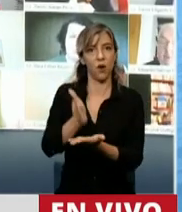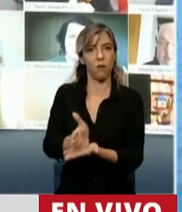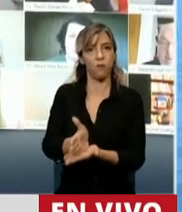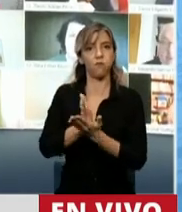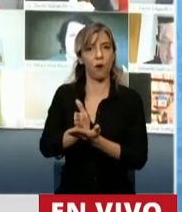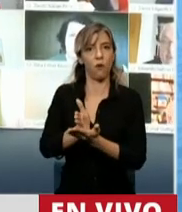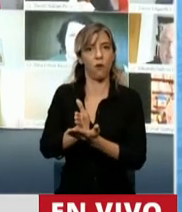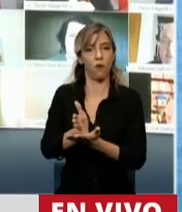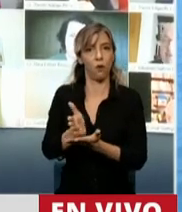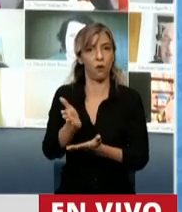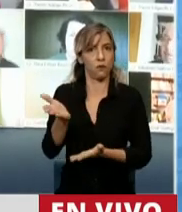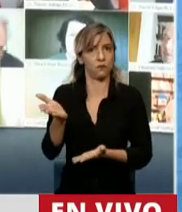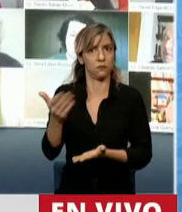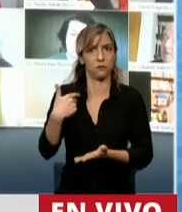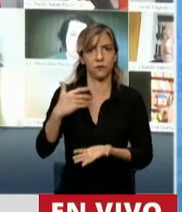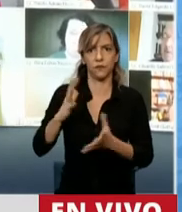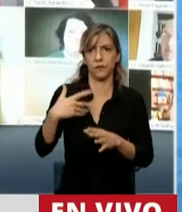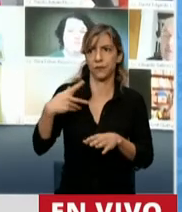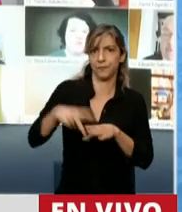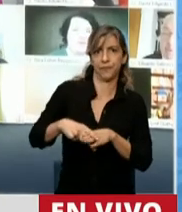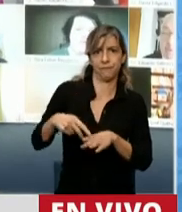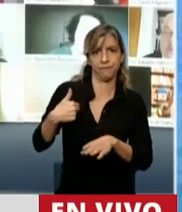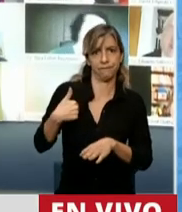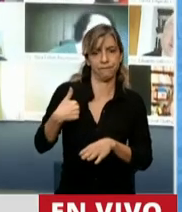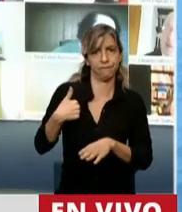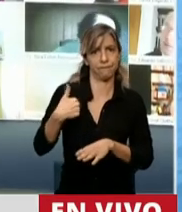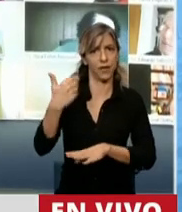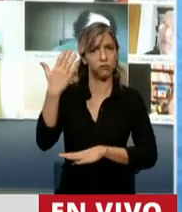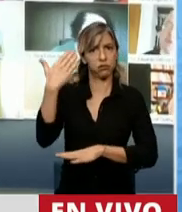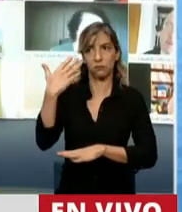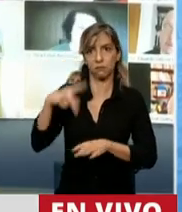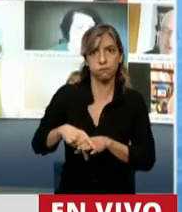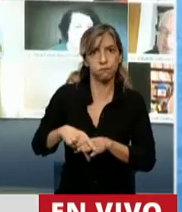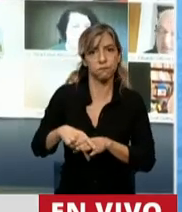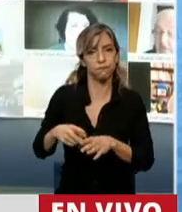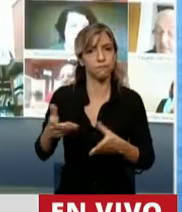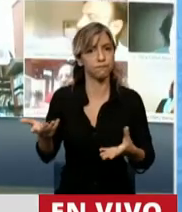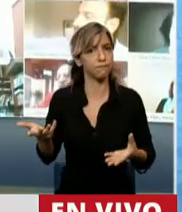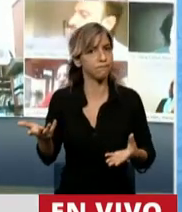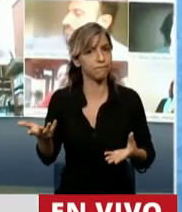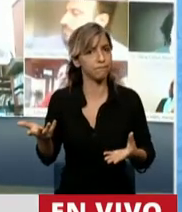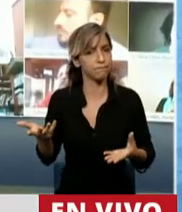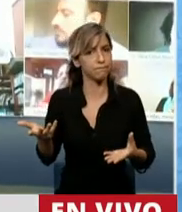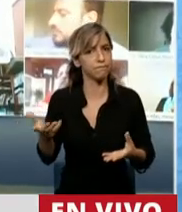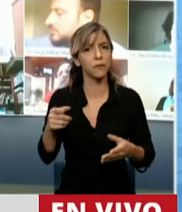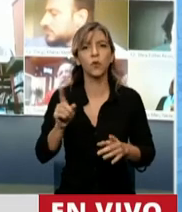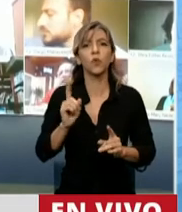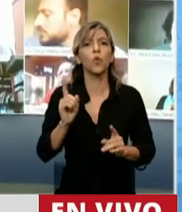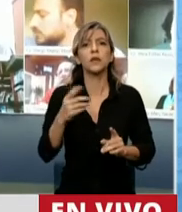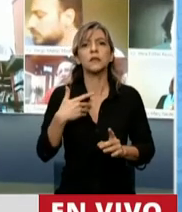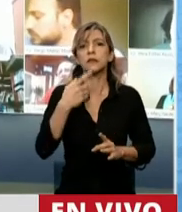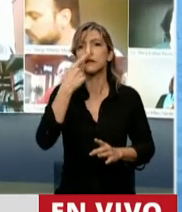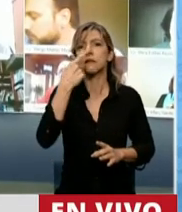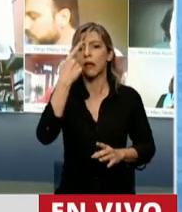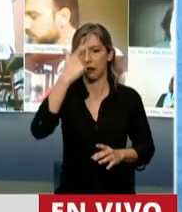se me limite y cercene la exposición que estaba haciendo, que no era de un interés